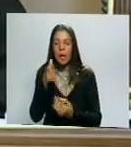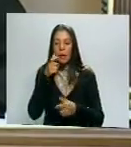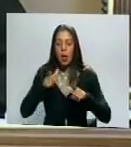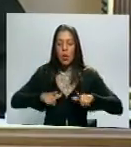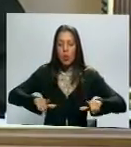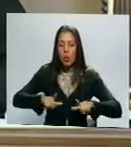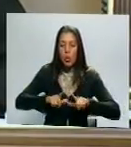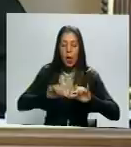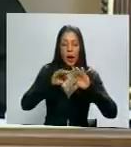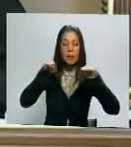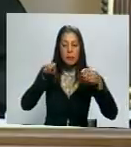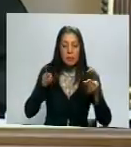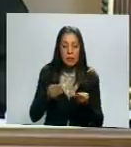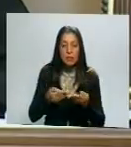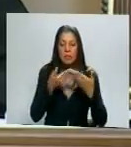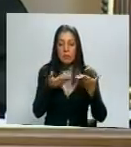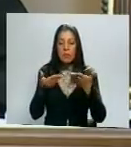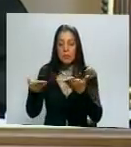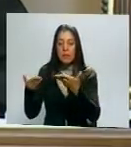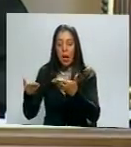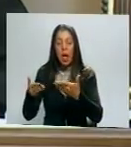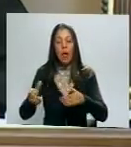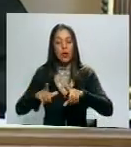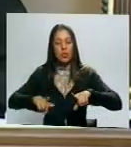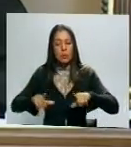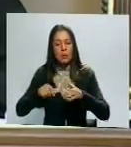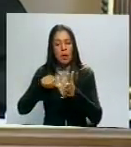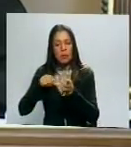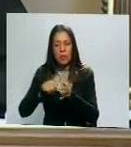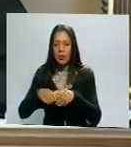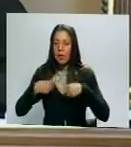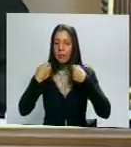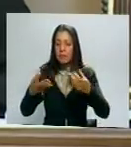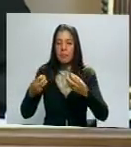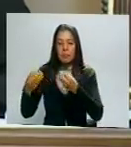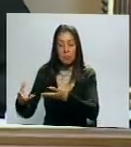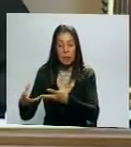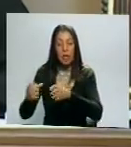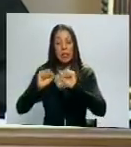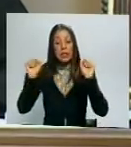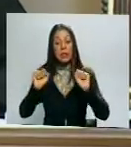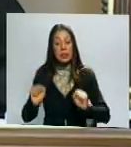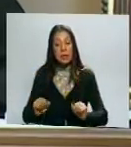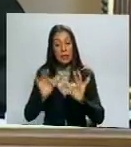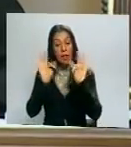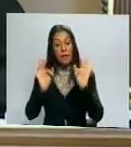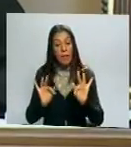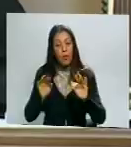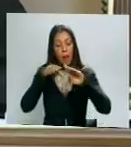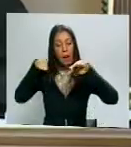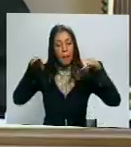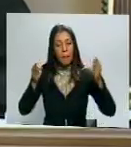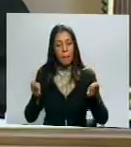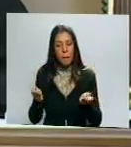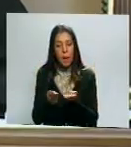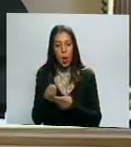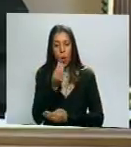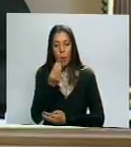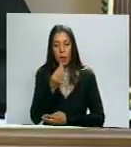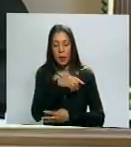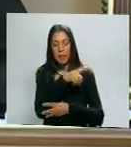los puntos de distribución y las demás acciones que conforman el sistema popular de distribución de alimentos.